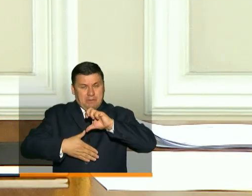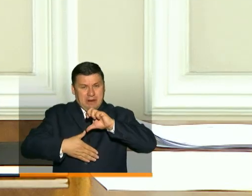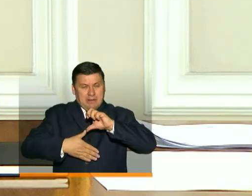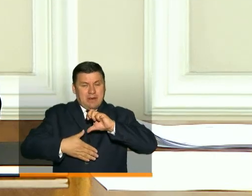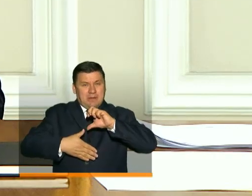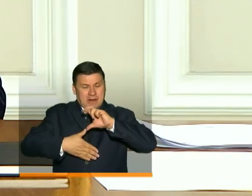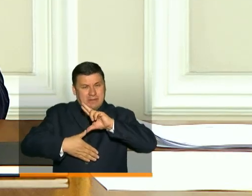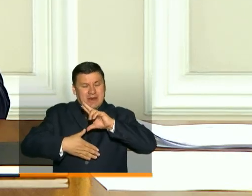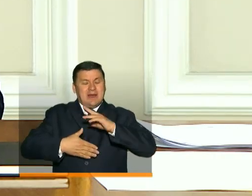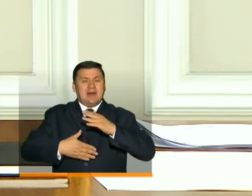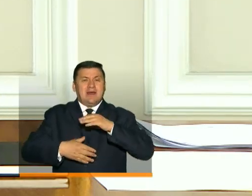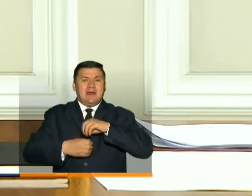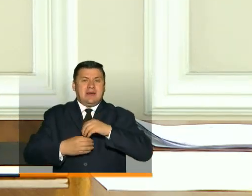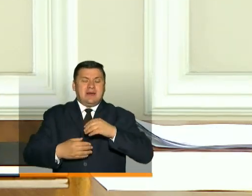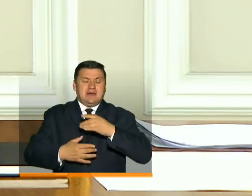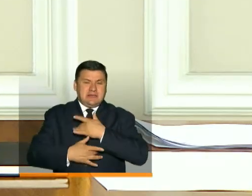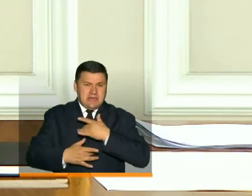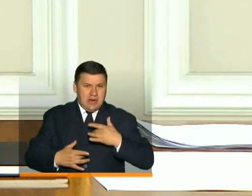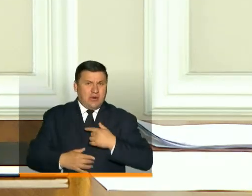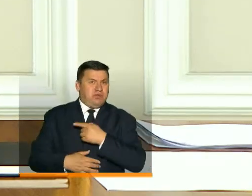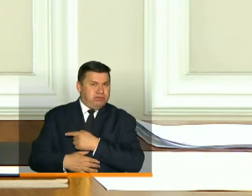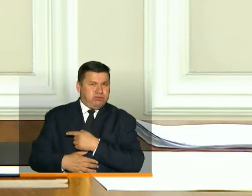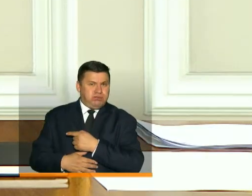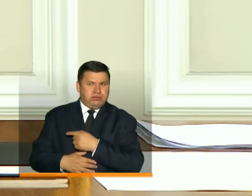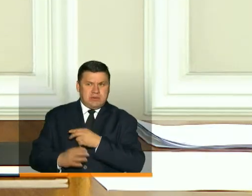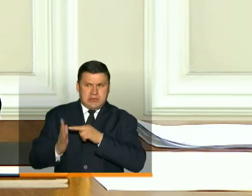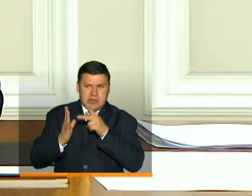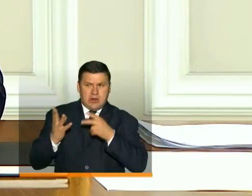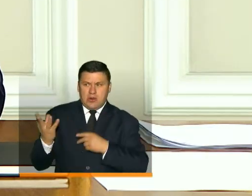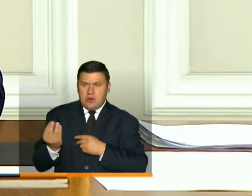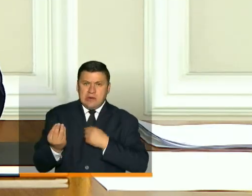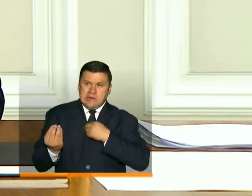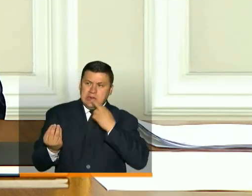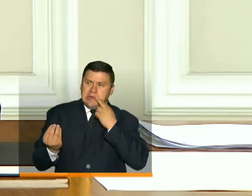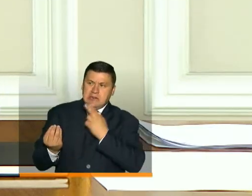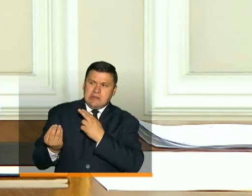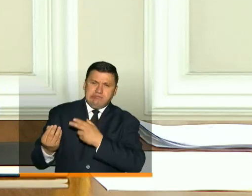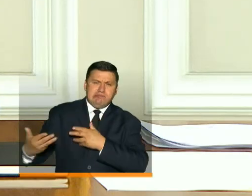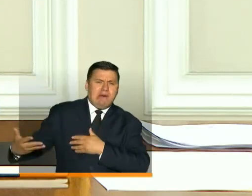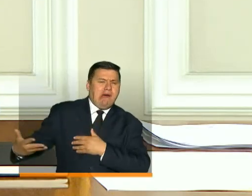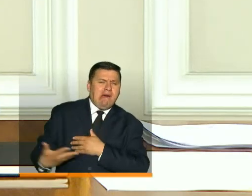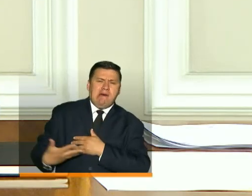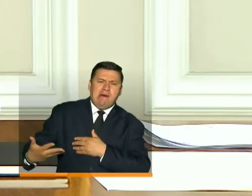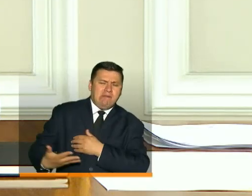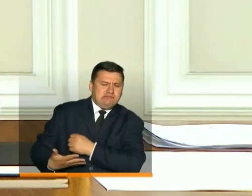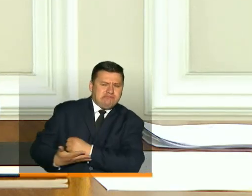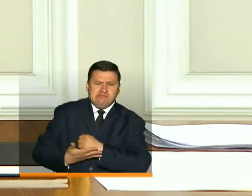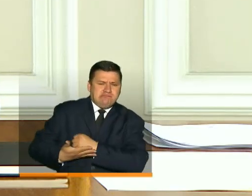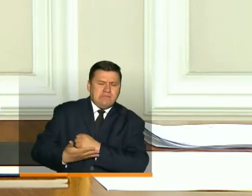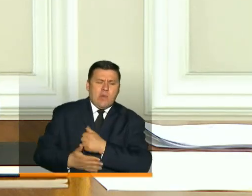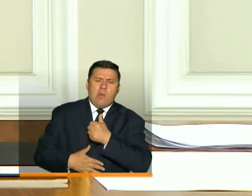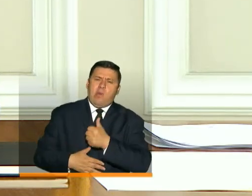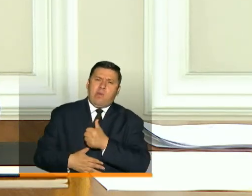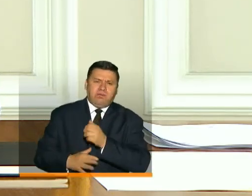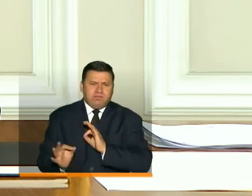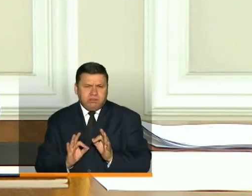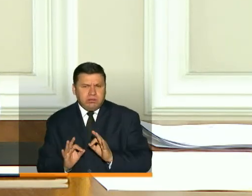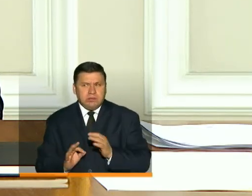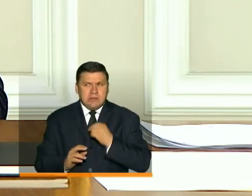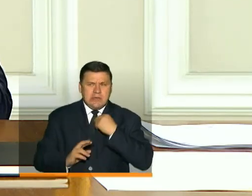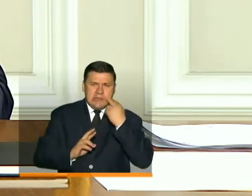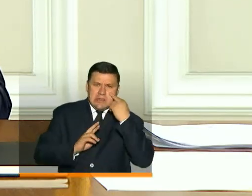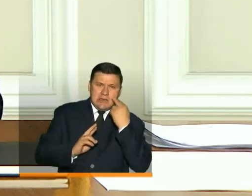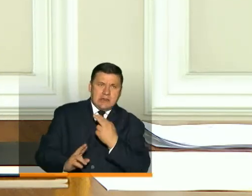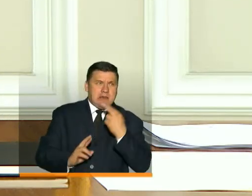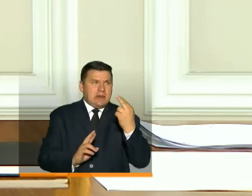Salud, lo ha hecho con un equipo técnico. Y quiero reconocer no solamente la ayuda que nos ha brindado, sino también cómo se ha ido